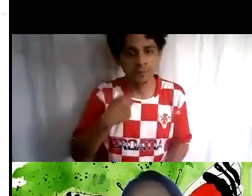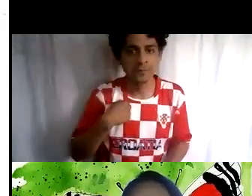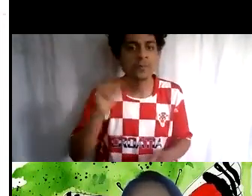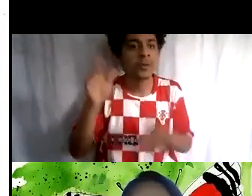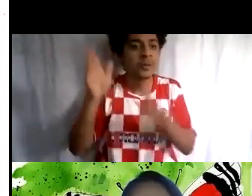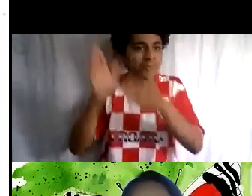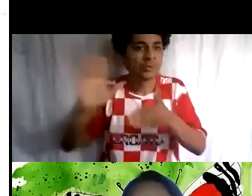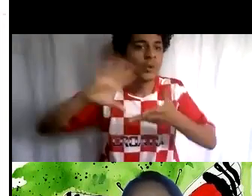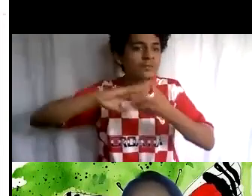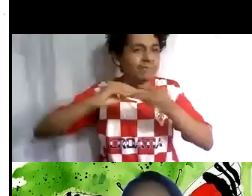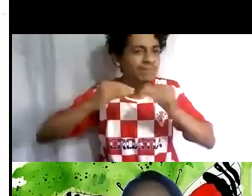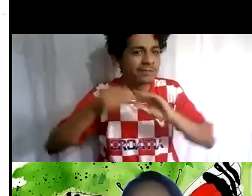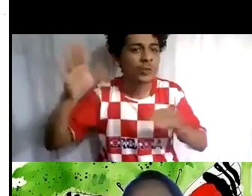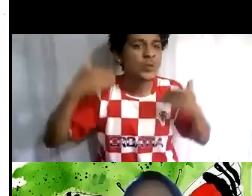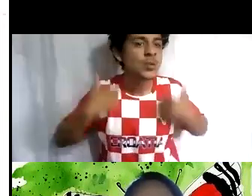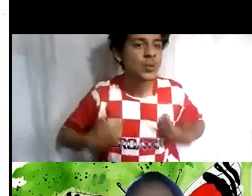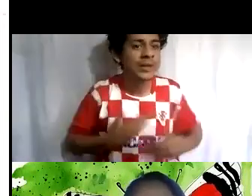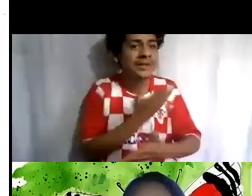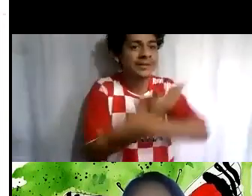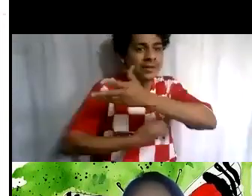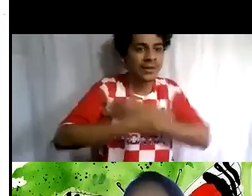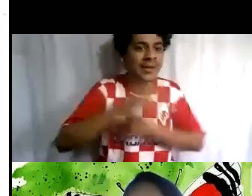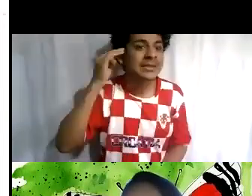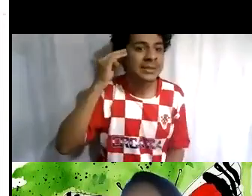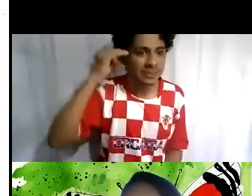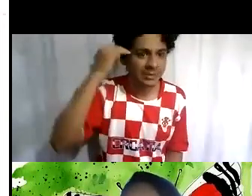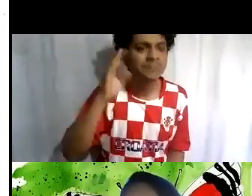En una ciudad que se llama Napo,